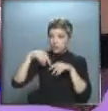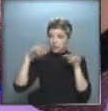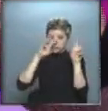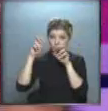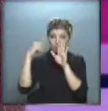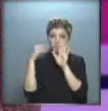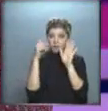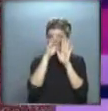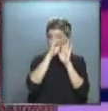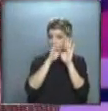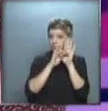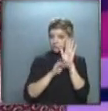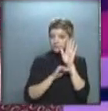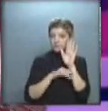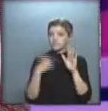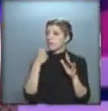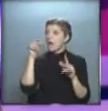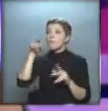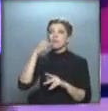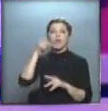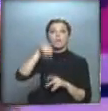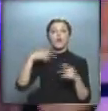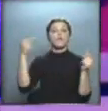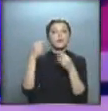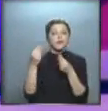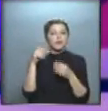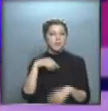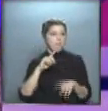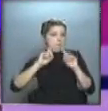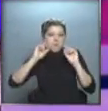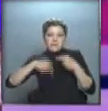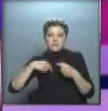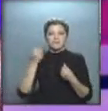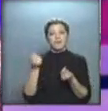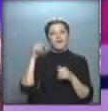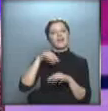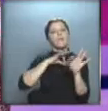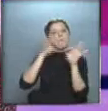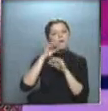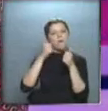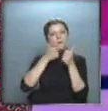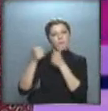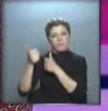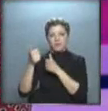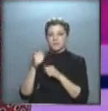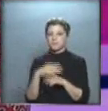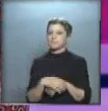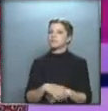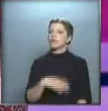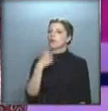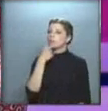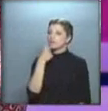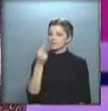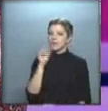mismo nos dimos cuenta de cuál es la rivalidad. No sabemos. Entonces, me parece que un buen proyecto para la escuela es empezar con el diálogo, ojo, ¿no? No está mal a